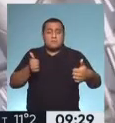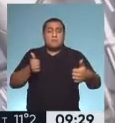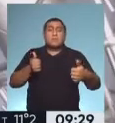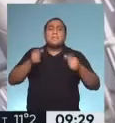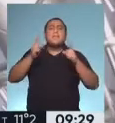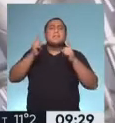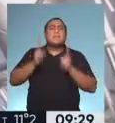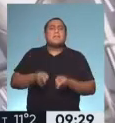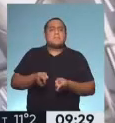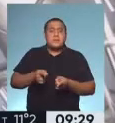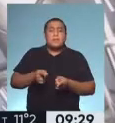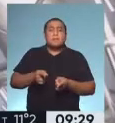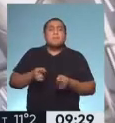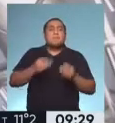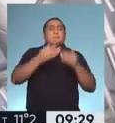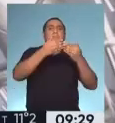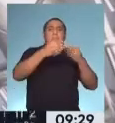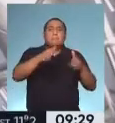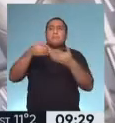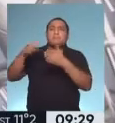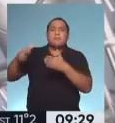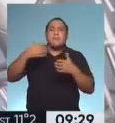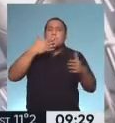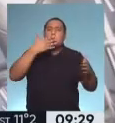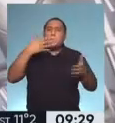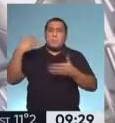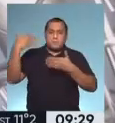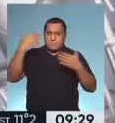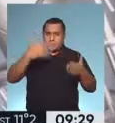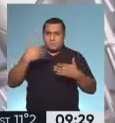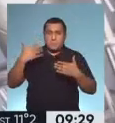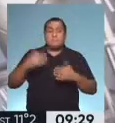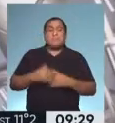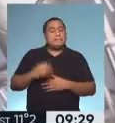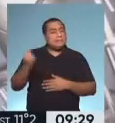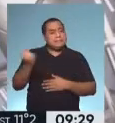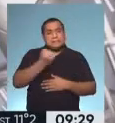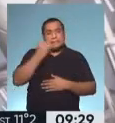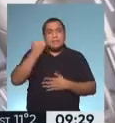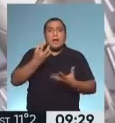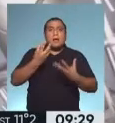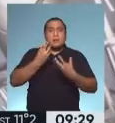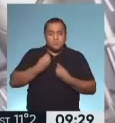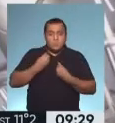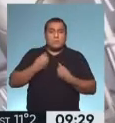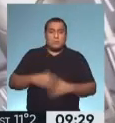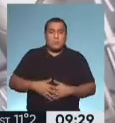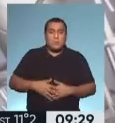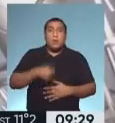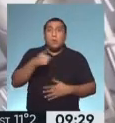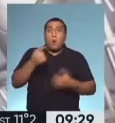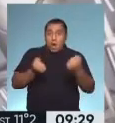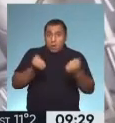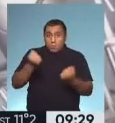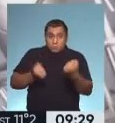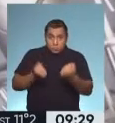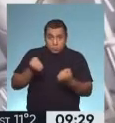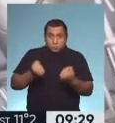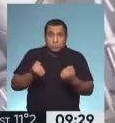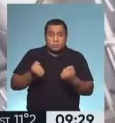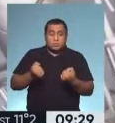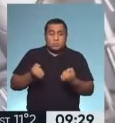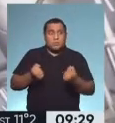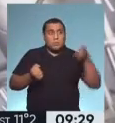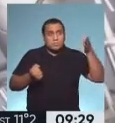sobre todo ventilar ventilación cruzada en los ambientes es algo que nos va a ayudar pero muchísimo si vas en el auto recordad bajar una